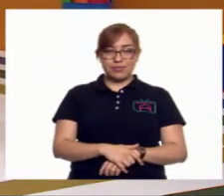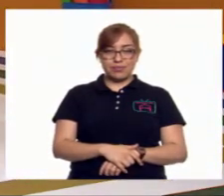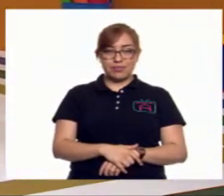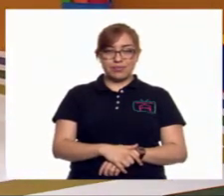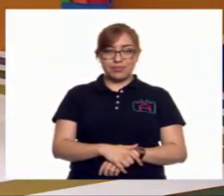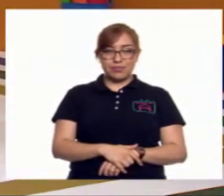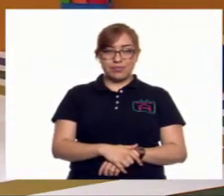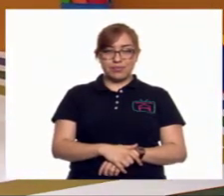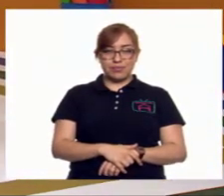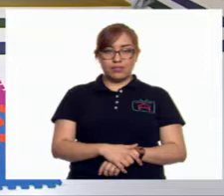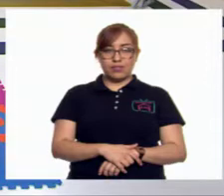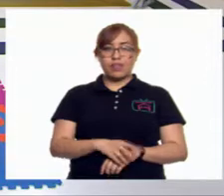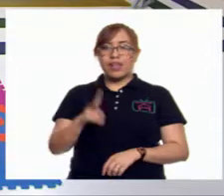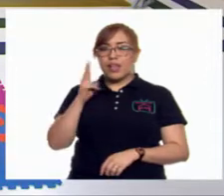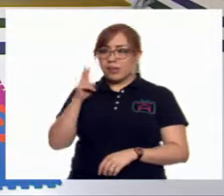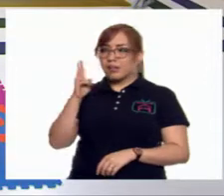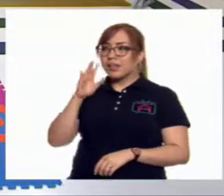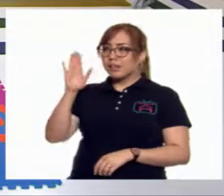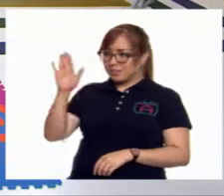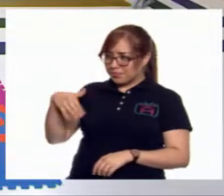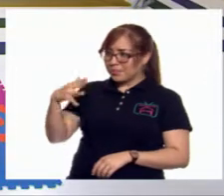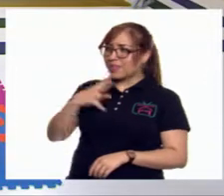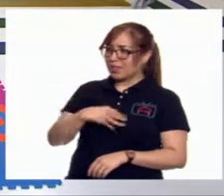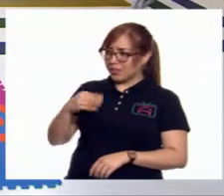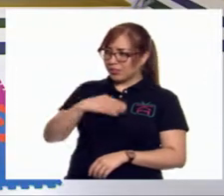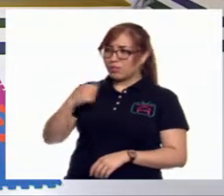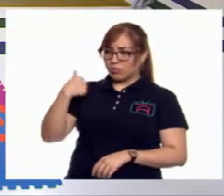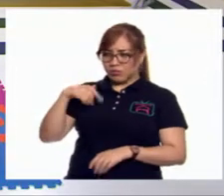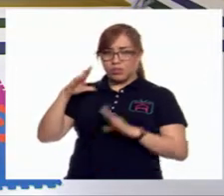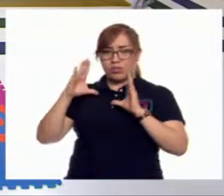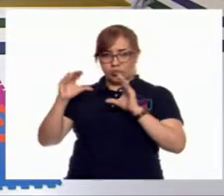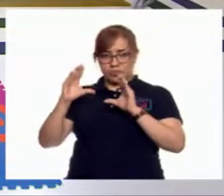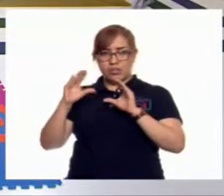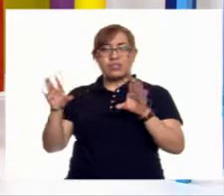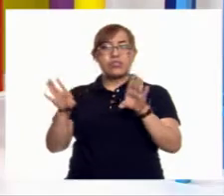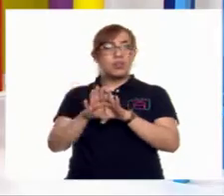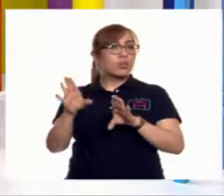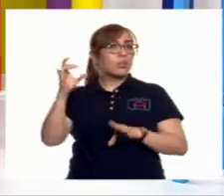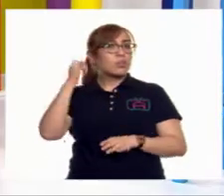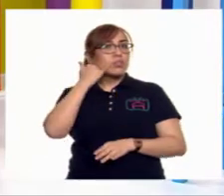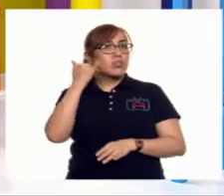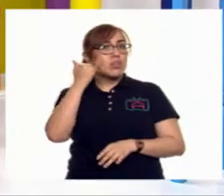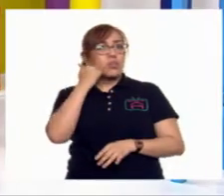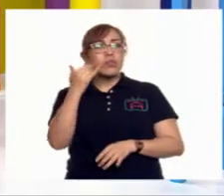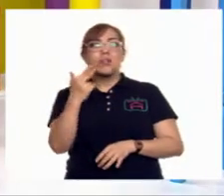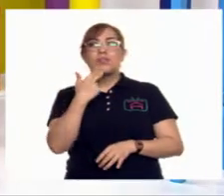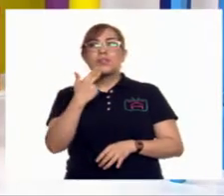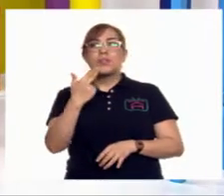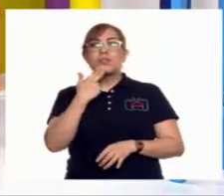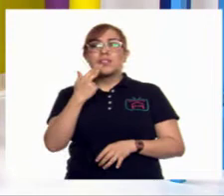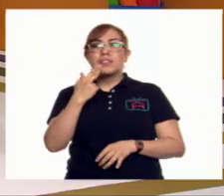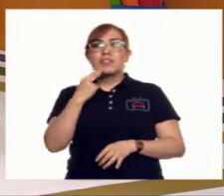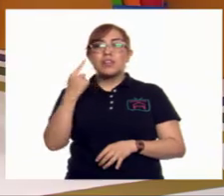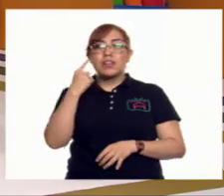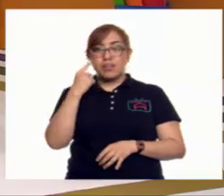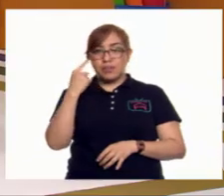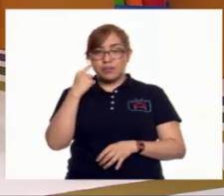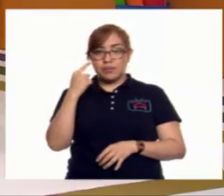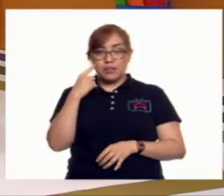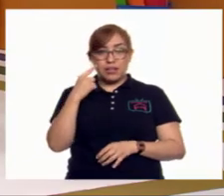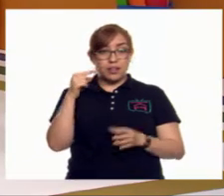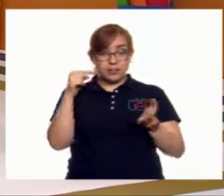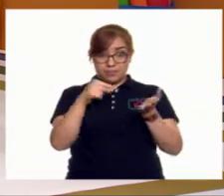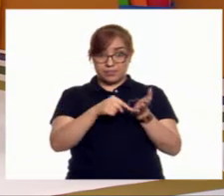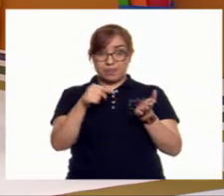A ver, hijo, sí, ven, te voy a decir cómo debes usar el celular. Sí, mamá. En la parte de aquí, ajá,